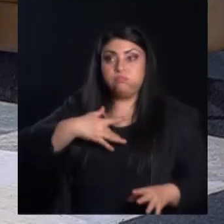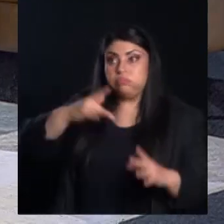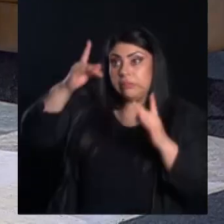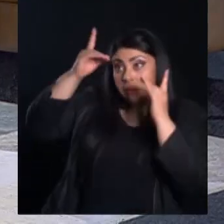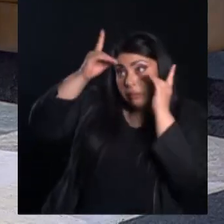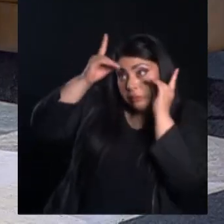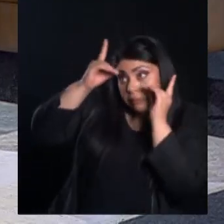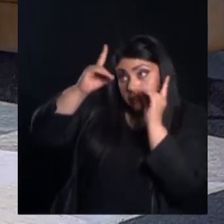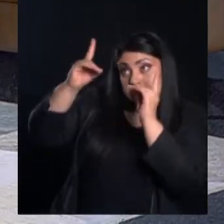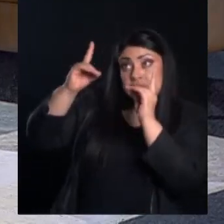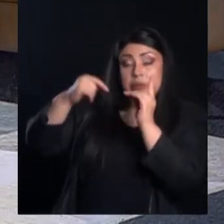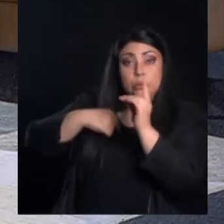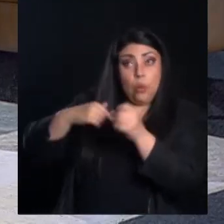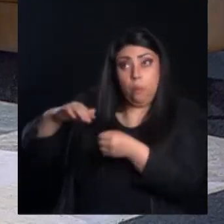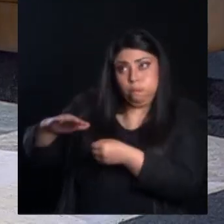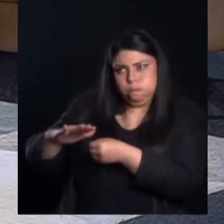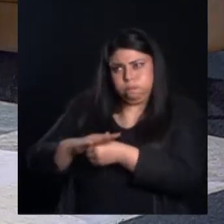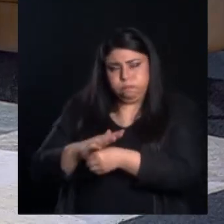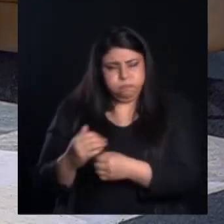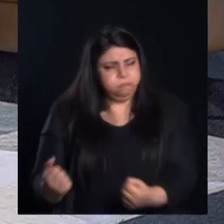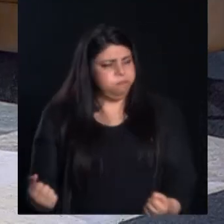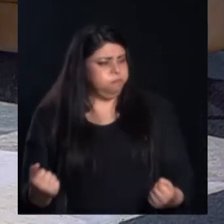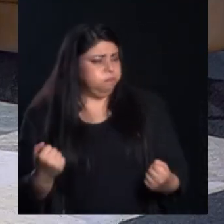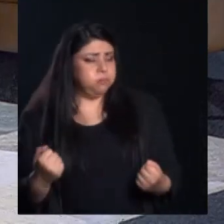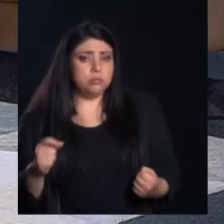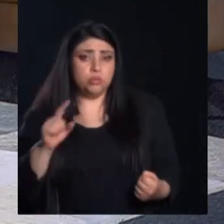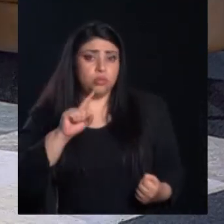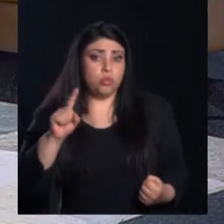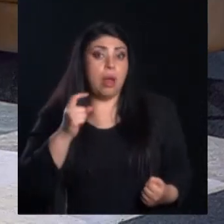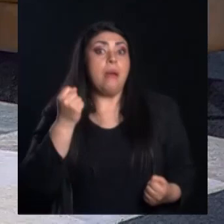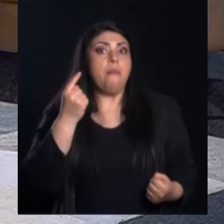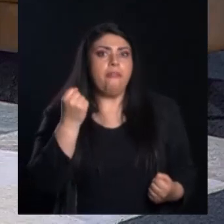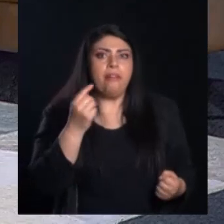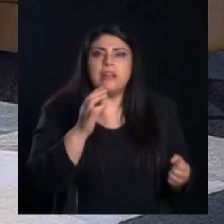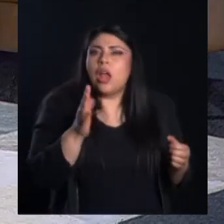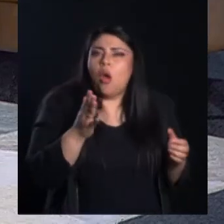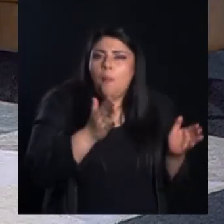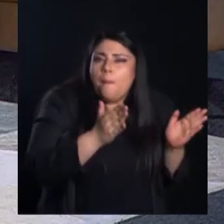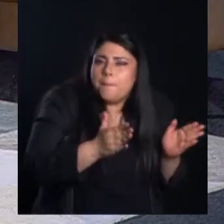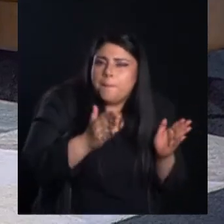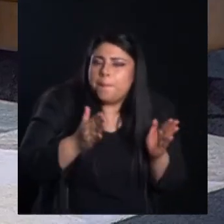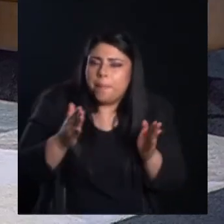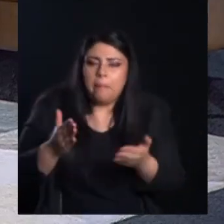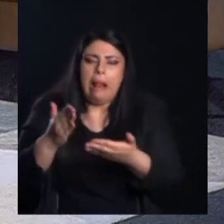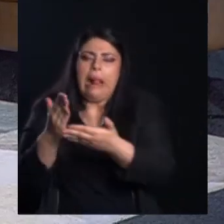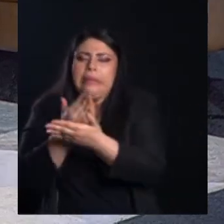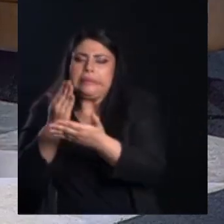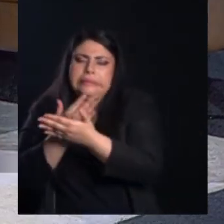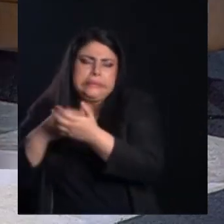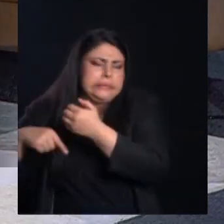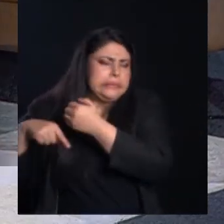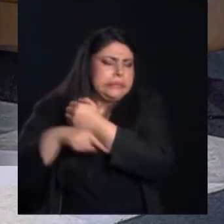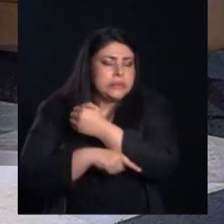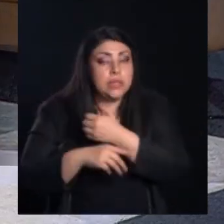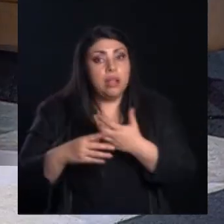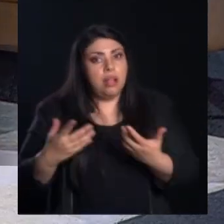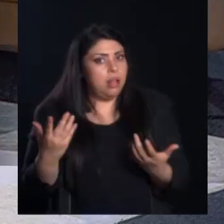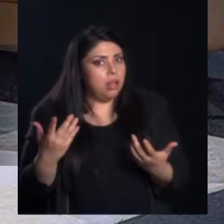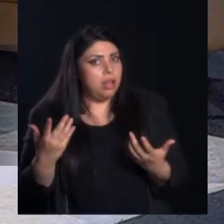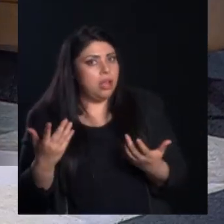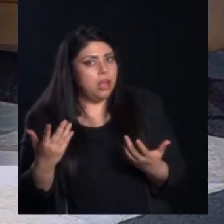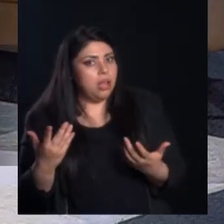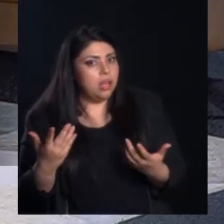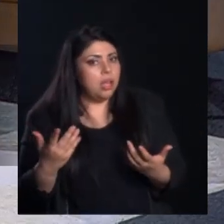lo suficiente no creo estar preparada o haber leído tanto la biblia y obviamente